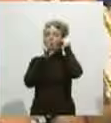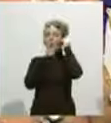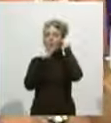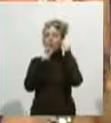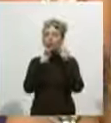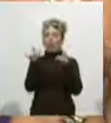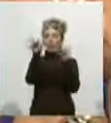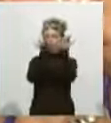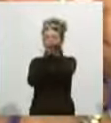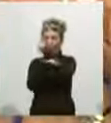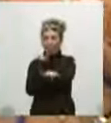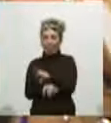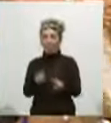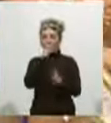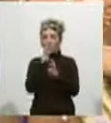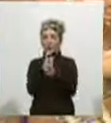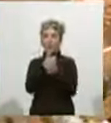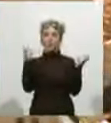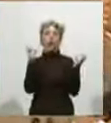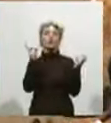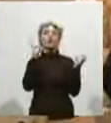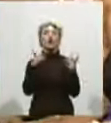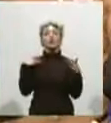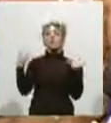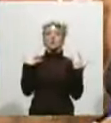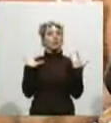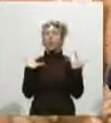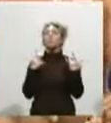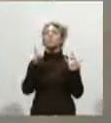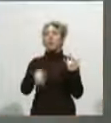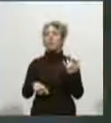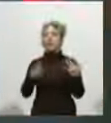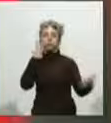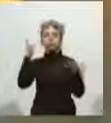la simpatía, sino además también por la apuesta tan arriesgada que ciertamente llevaba.